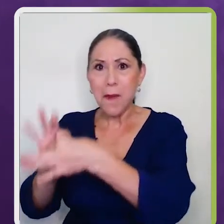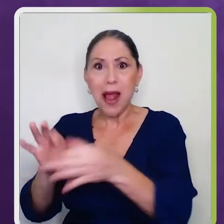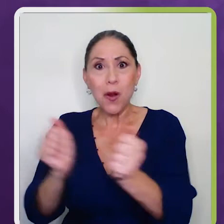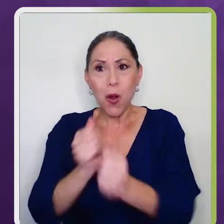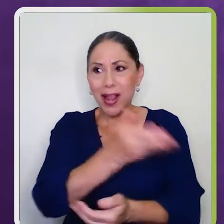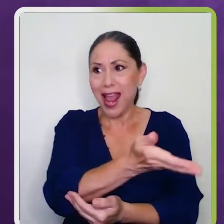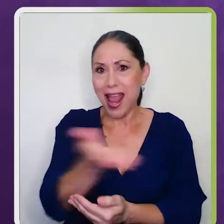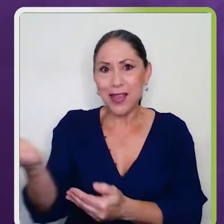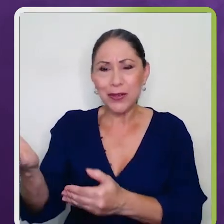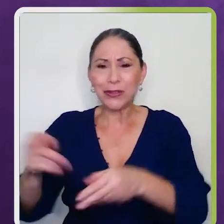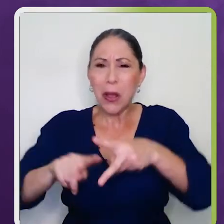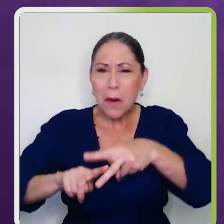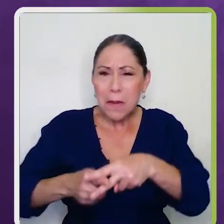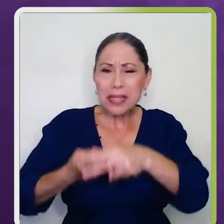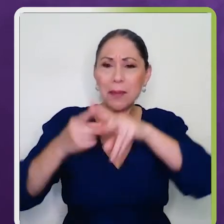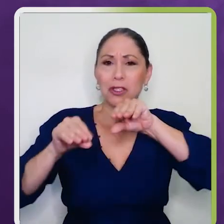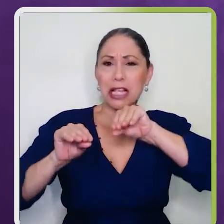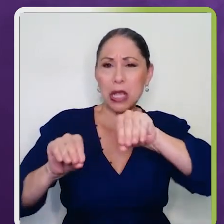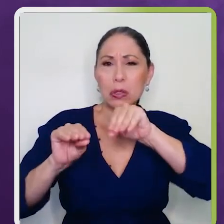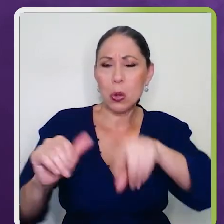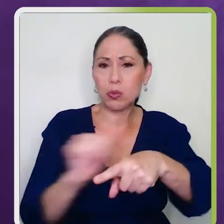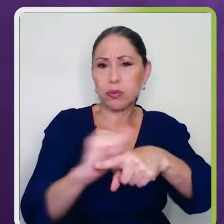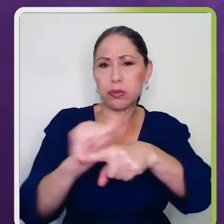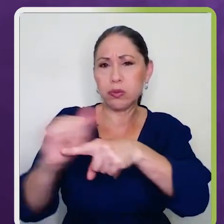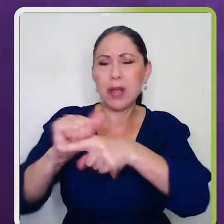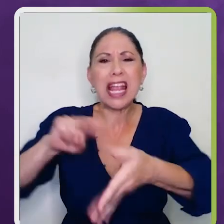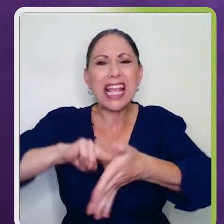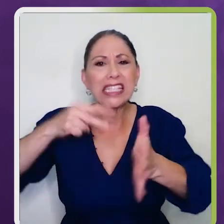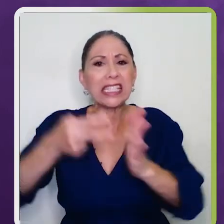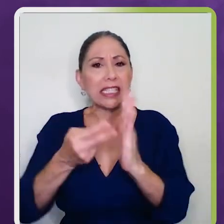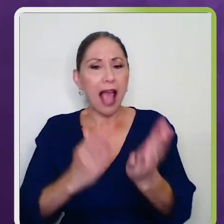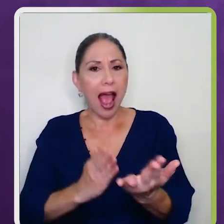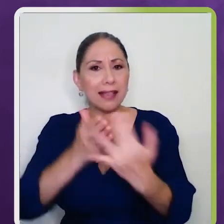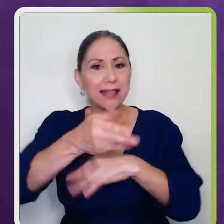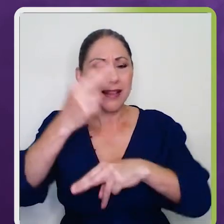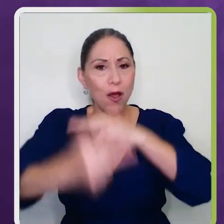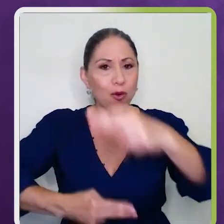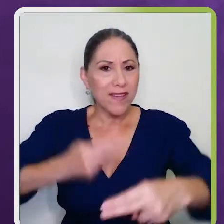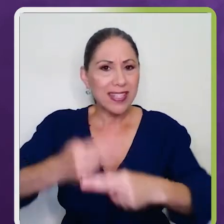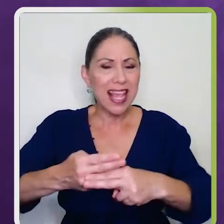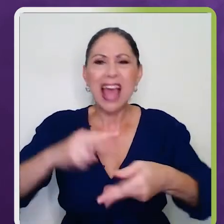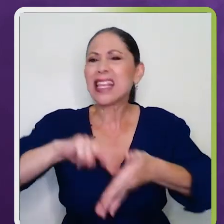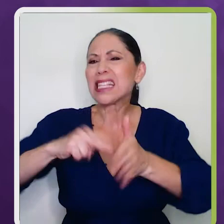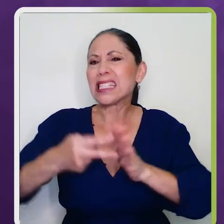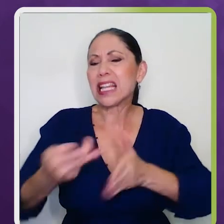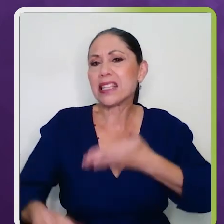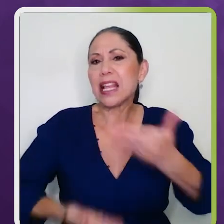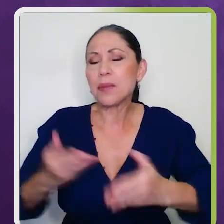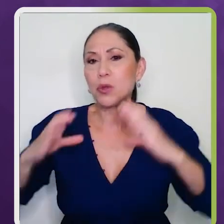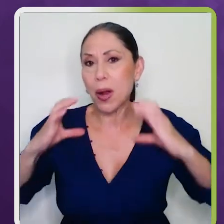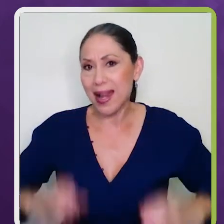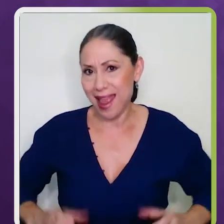capacitarlos, empezamos a enseñarles qué significaba accesibilidad universal, servicio al cliente, y empezamos a generar ese